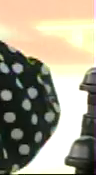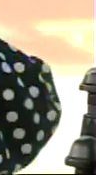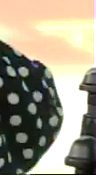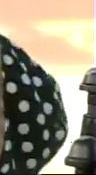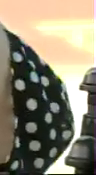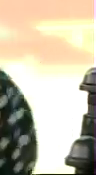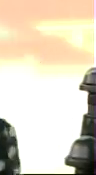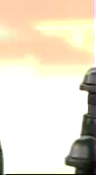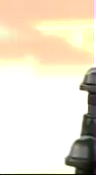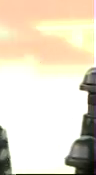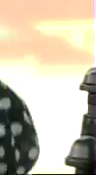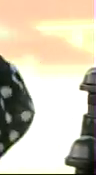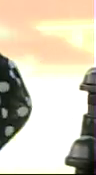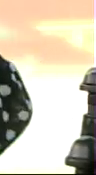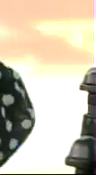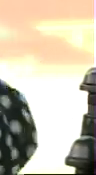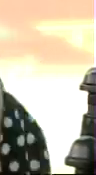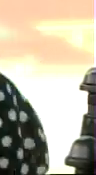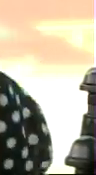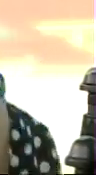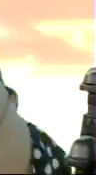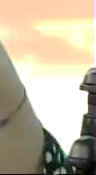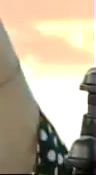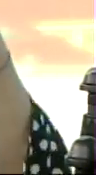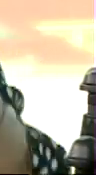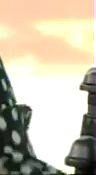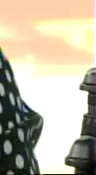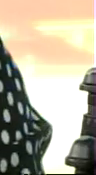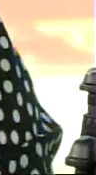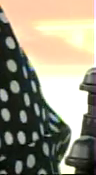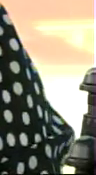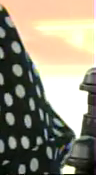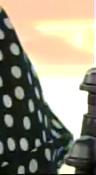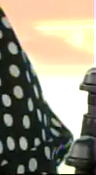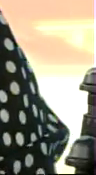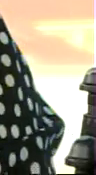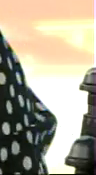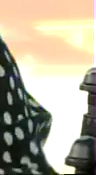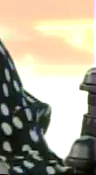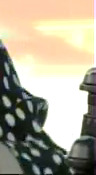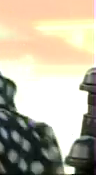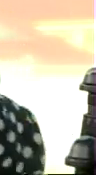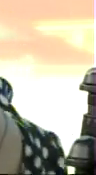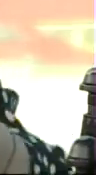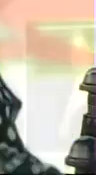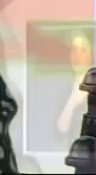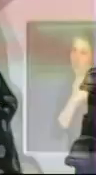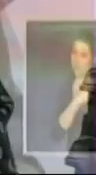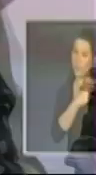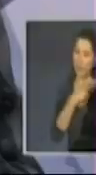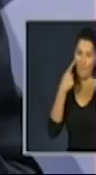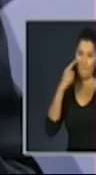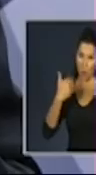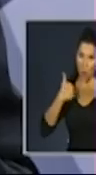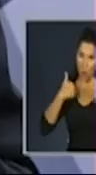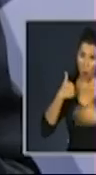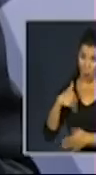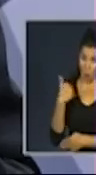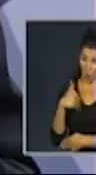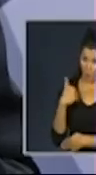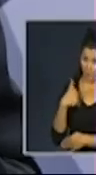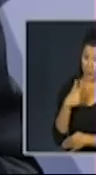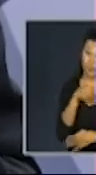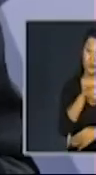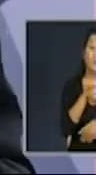que tiene, o sea, que es cerrado, digámoslo así, que tiene audio, que tiene imagen y que tiene además escenario. O sea, la campaña se vive en